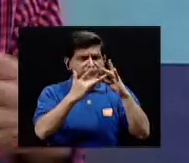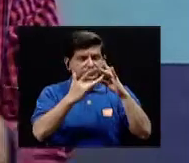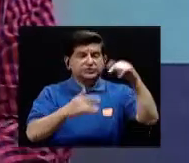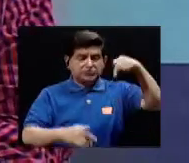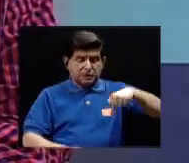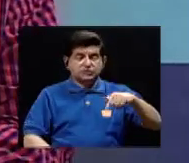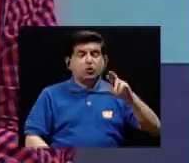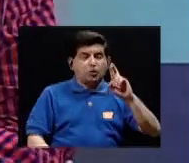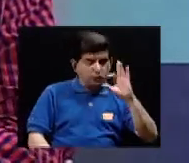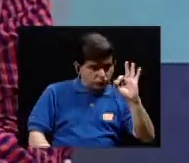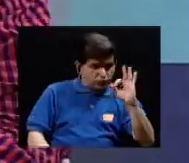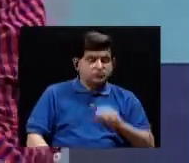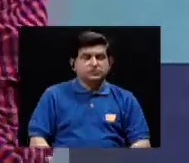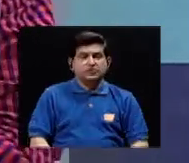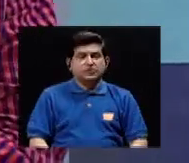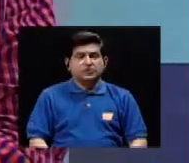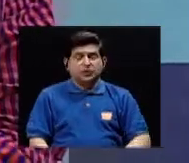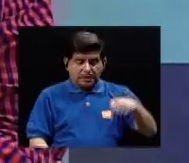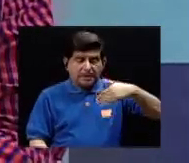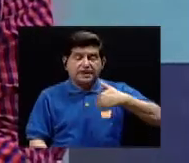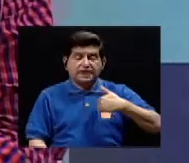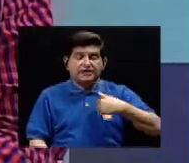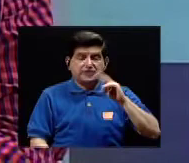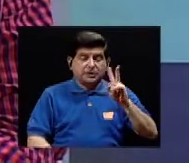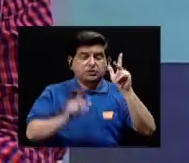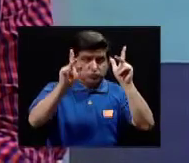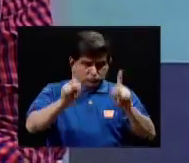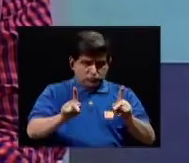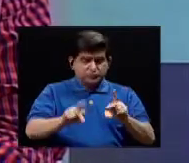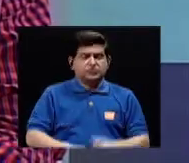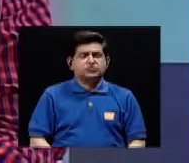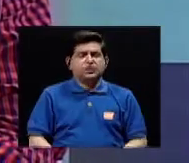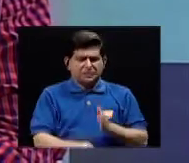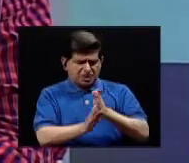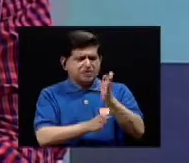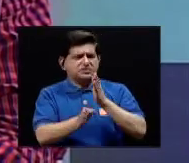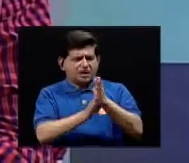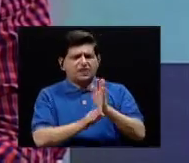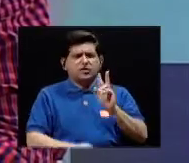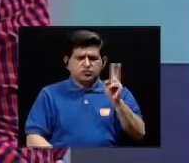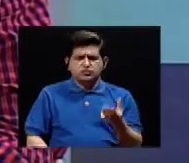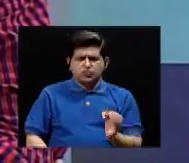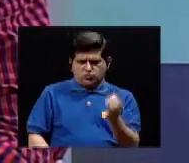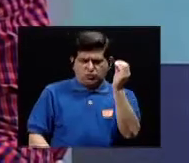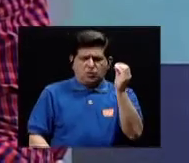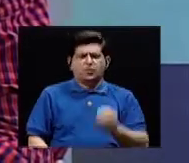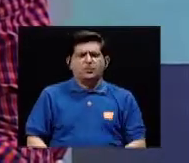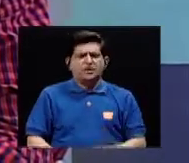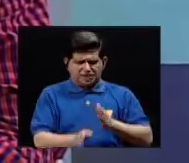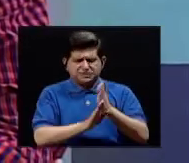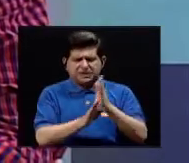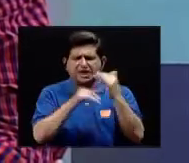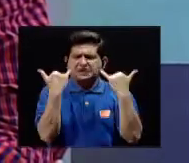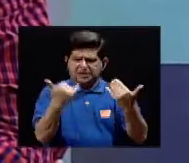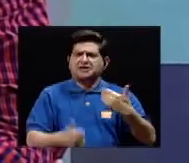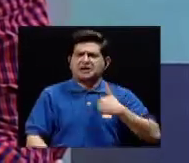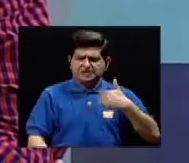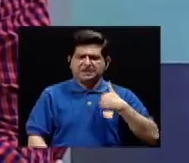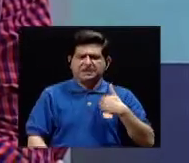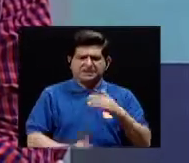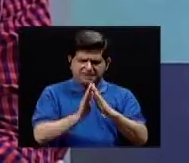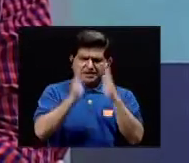todo hoy, Rocío, en que tenemos a dos figuras de trayectoria, dos jóvenes figuras de amplia